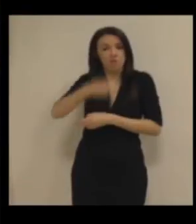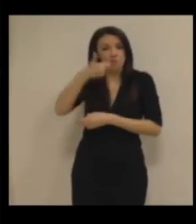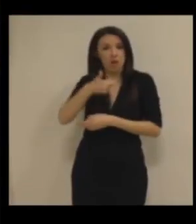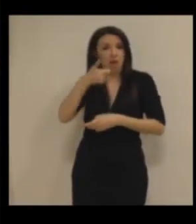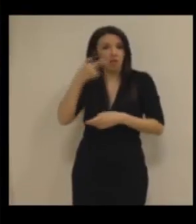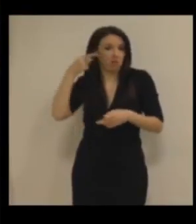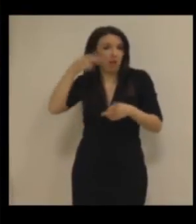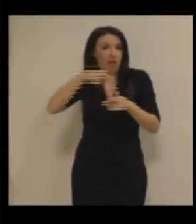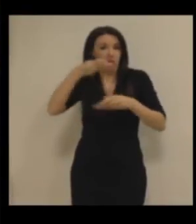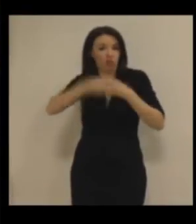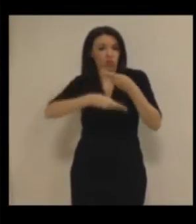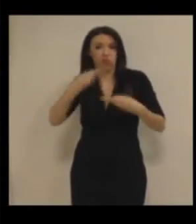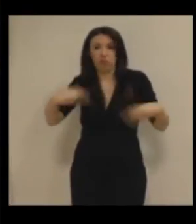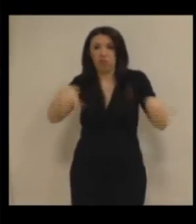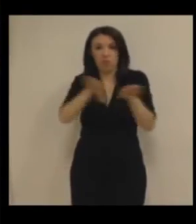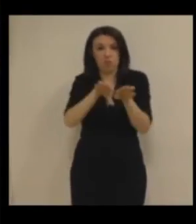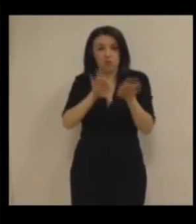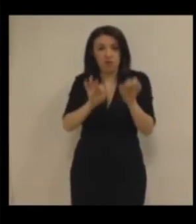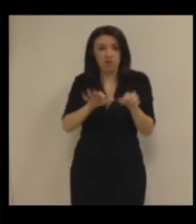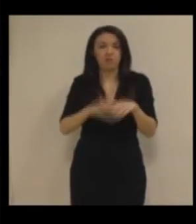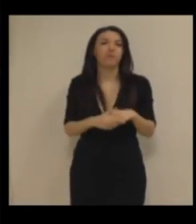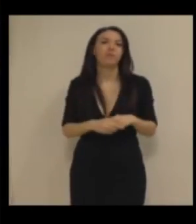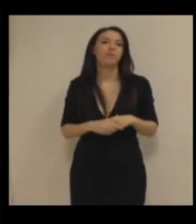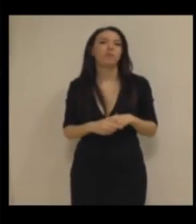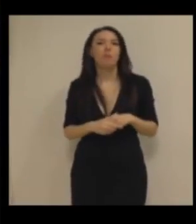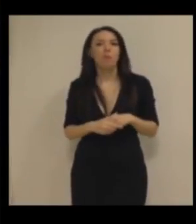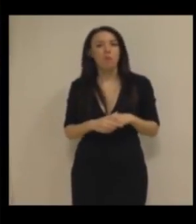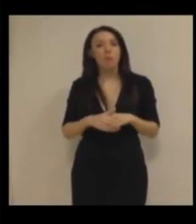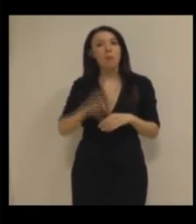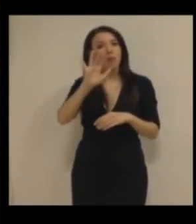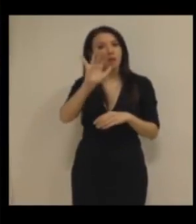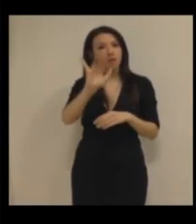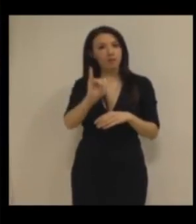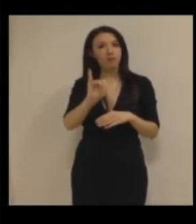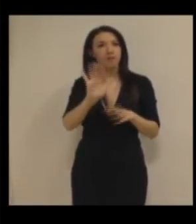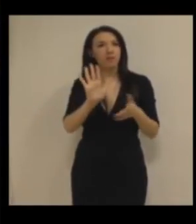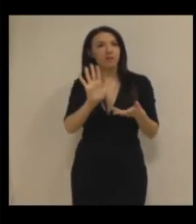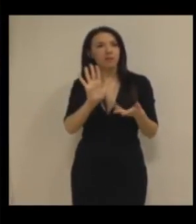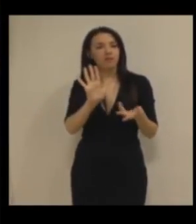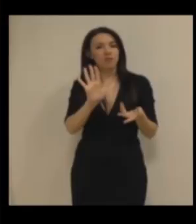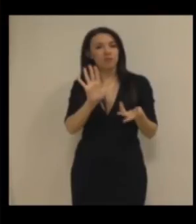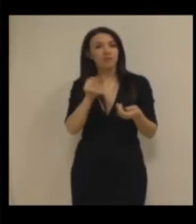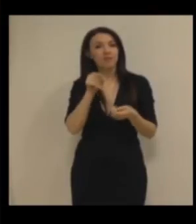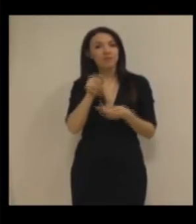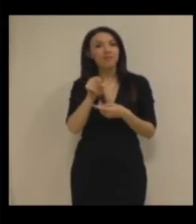para poderlo manejar en igualdad de condiciones. Sí, afortunadamente.